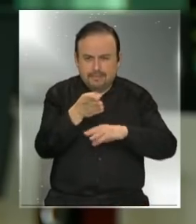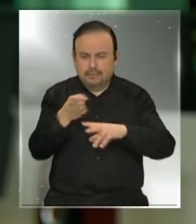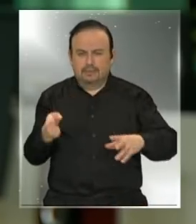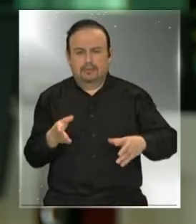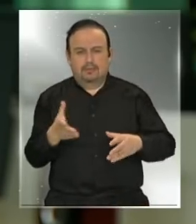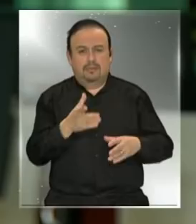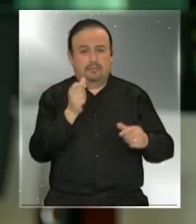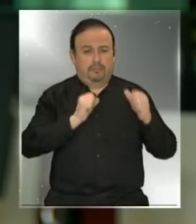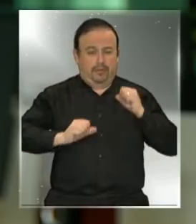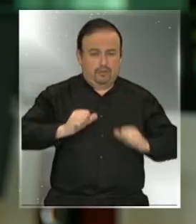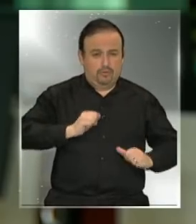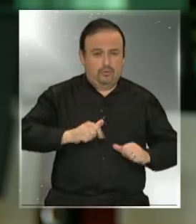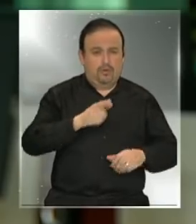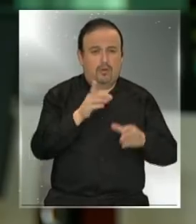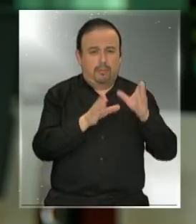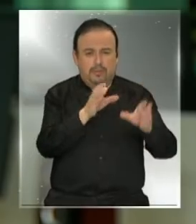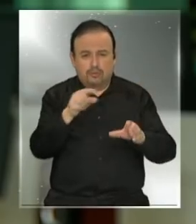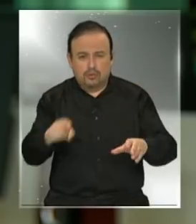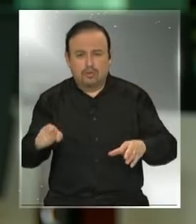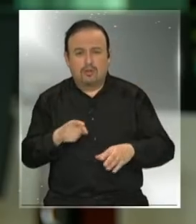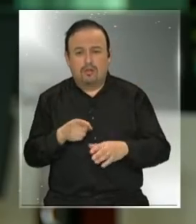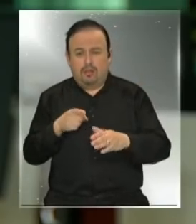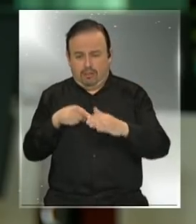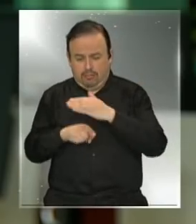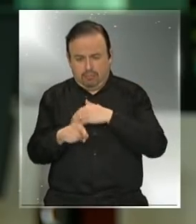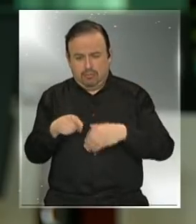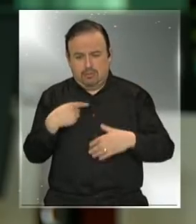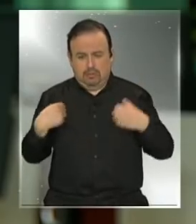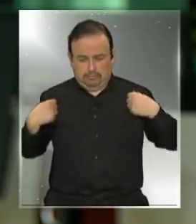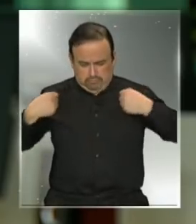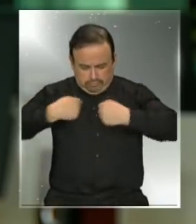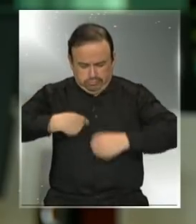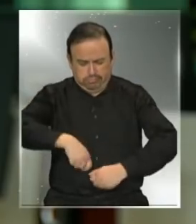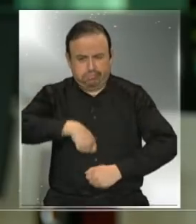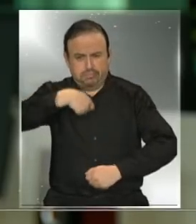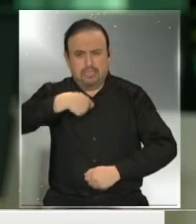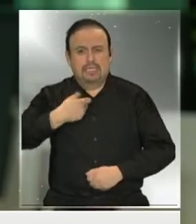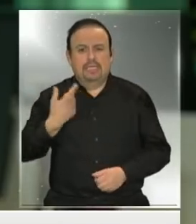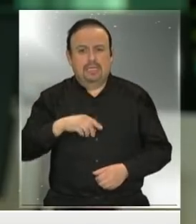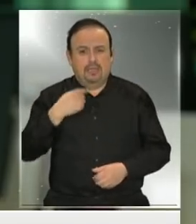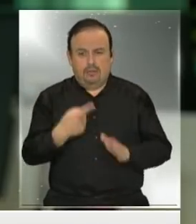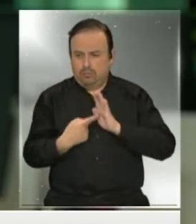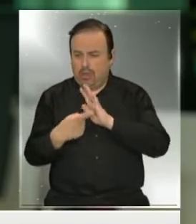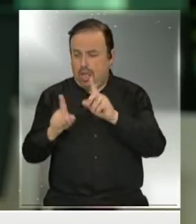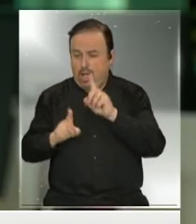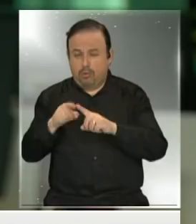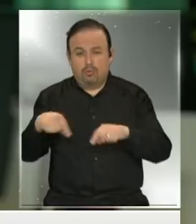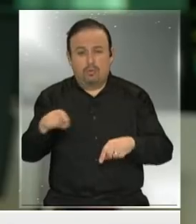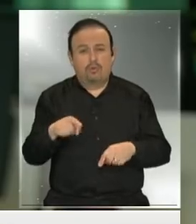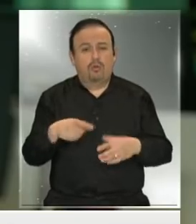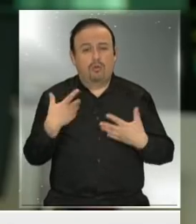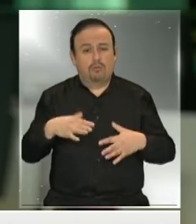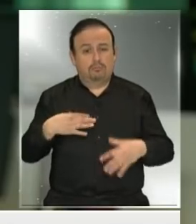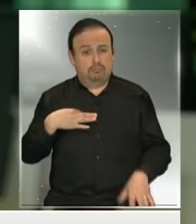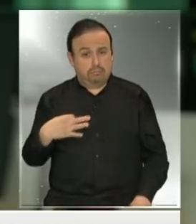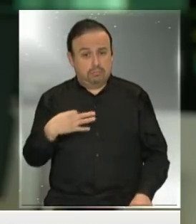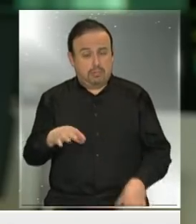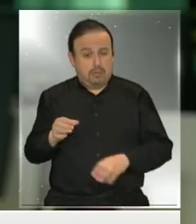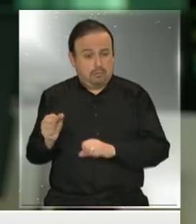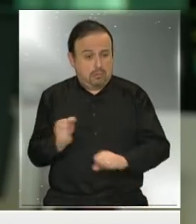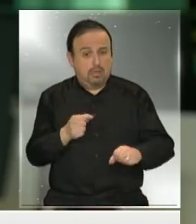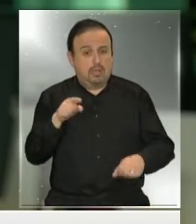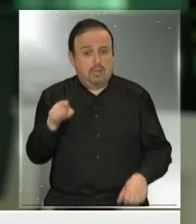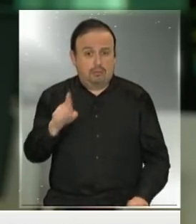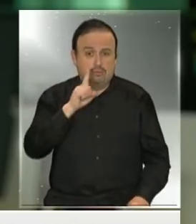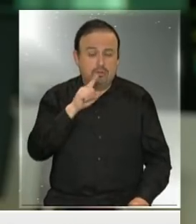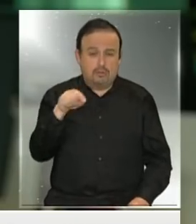las personas que sufren visitando las estaciones del metro poniéndose el overol mostrando lo que han hecho algunos ciudadanos porque él